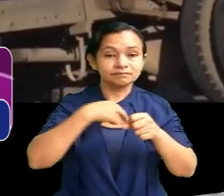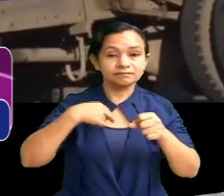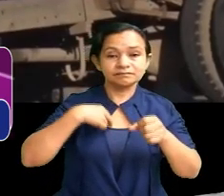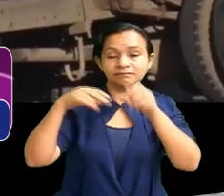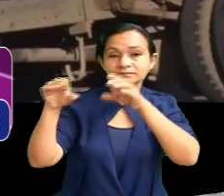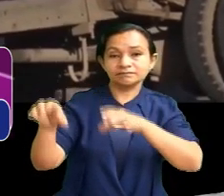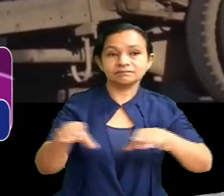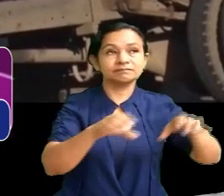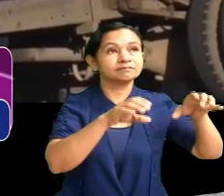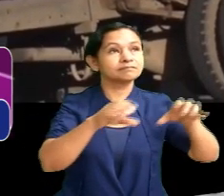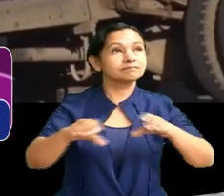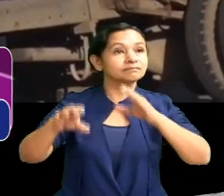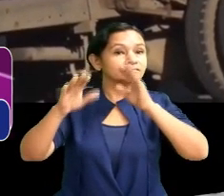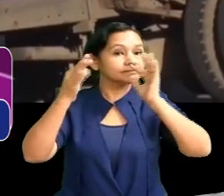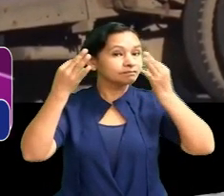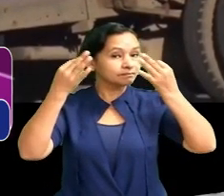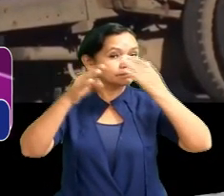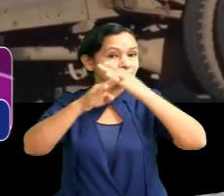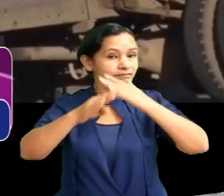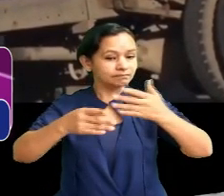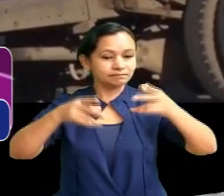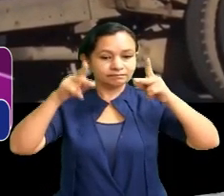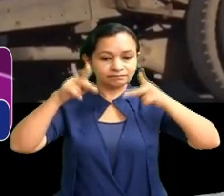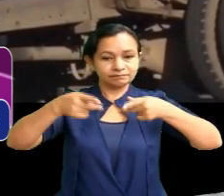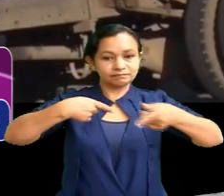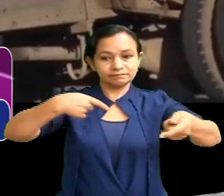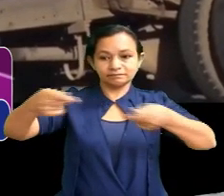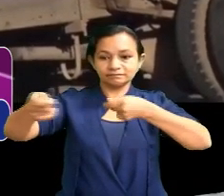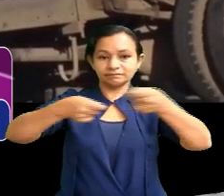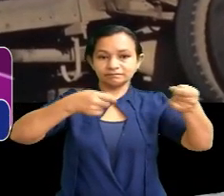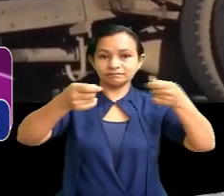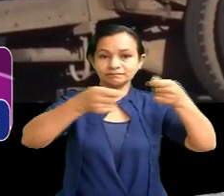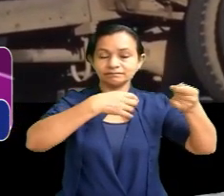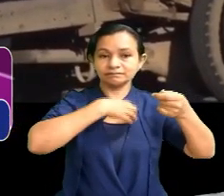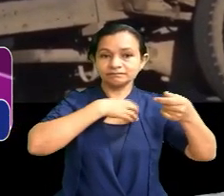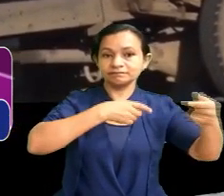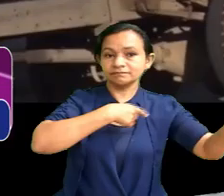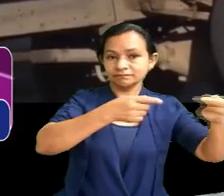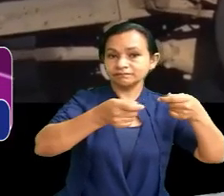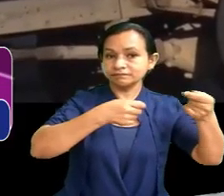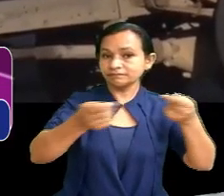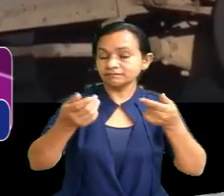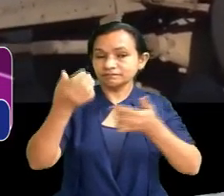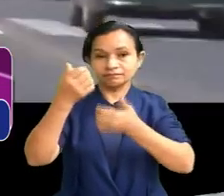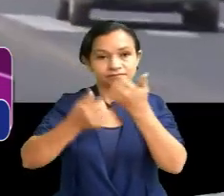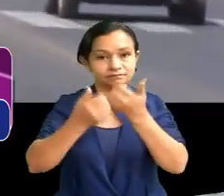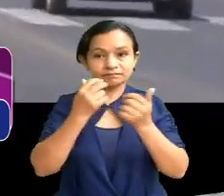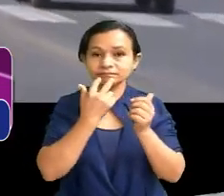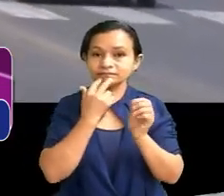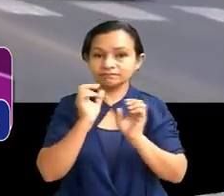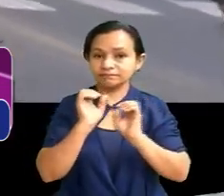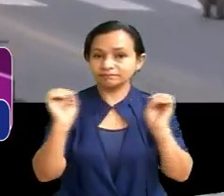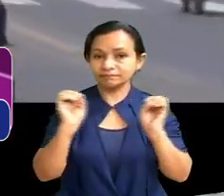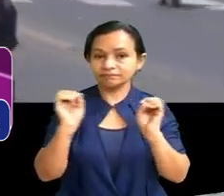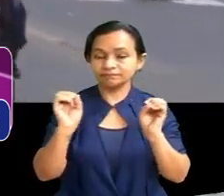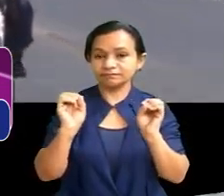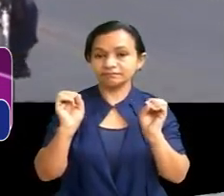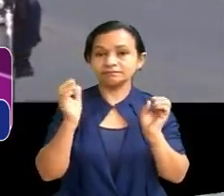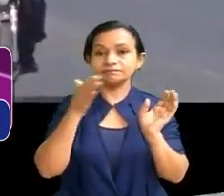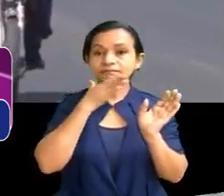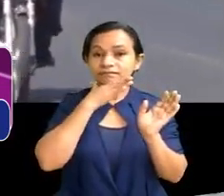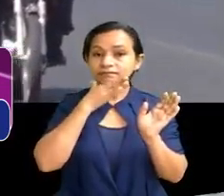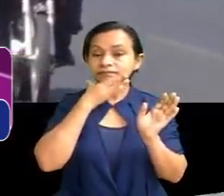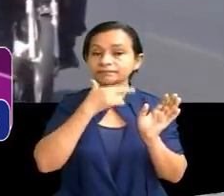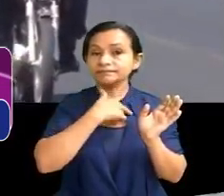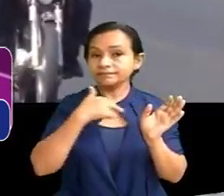actividades tranquilos el que está vendiendo que tenga donde seguir haciendo su actividad sin que eso les perjudique no en la logística bastante compleja en